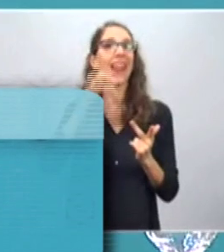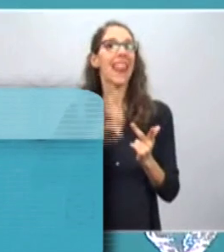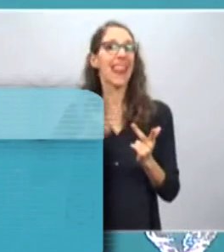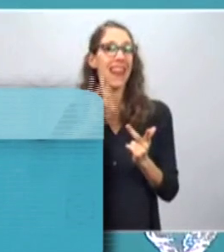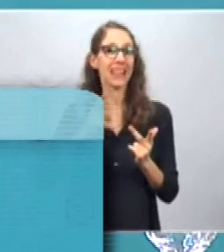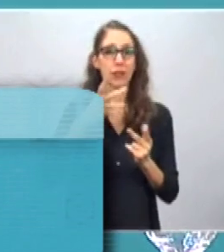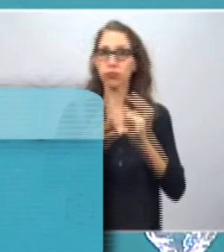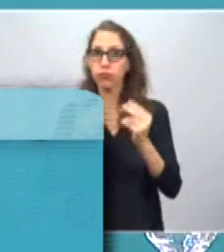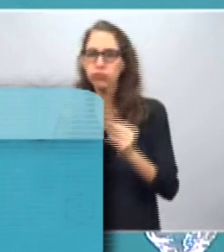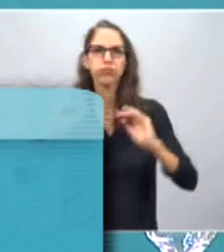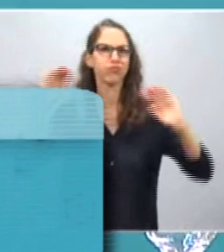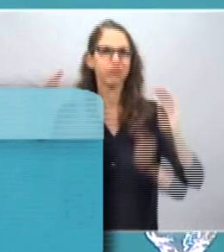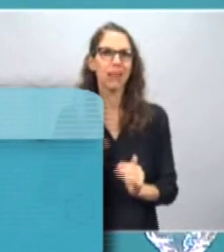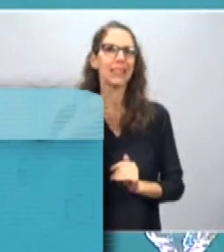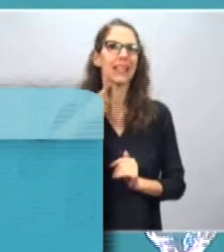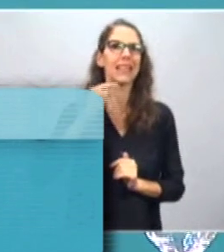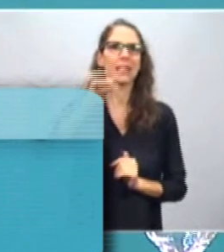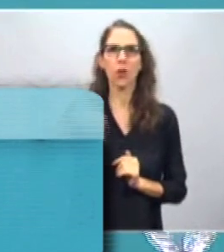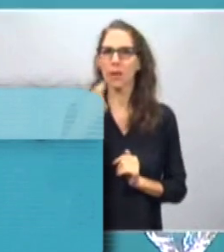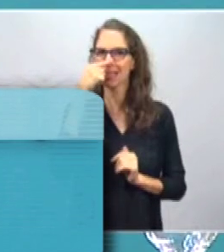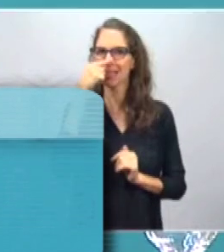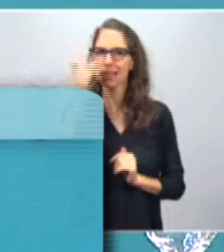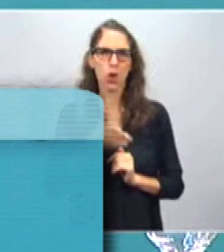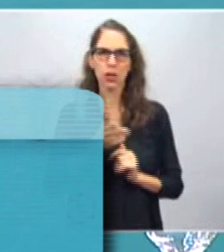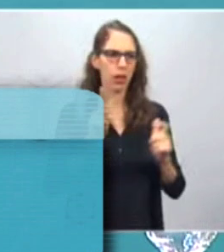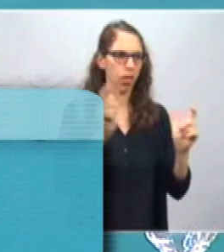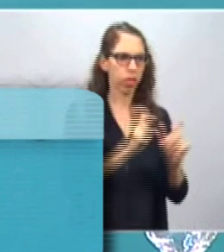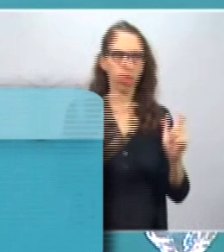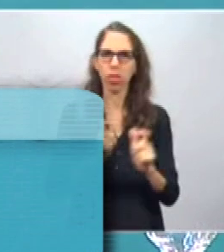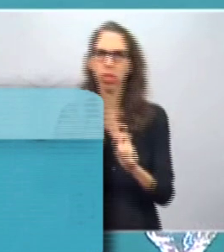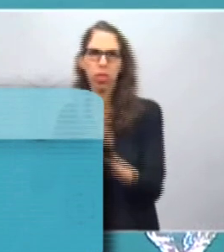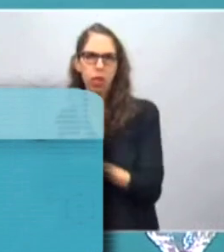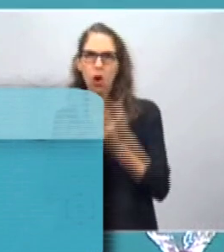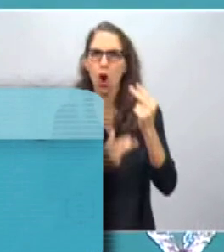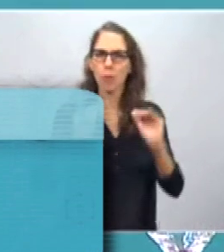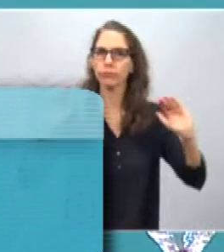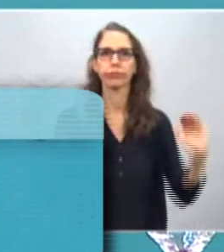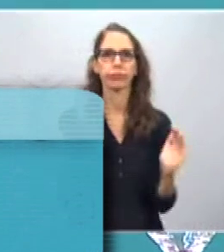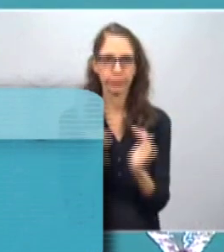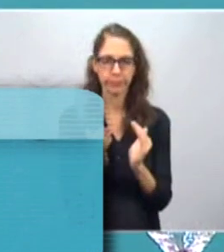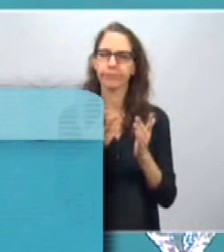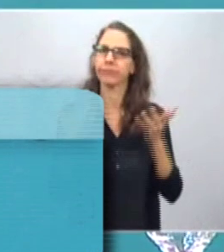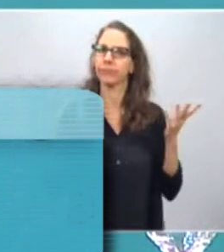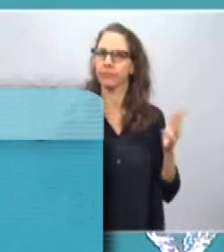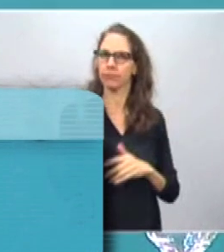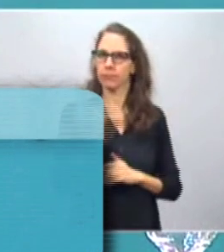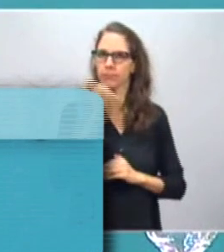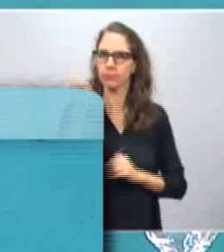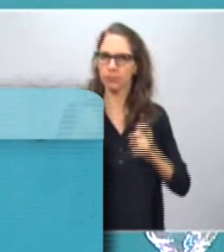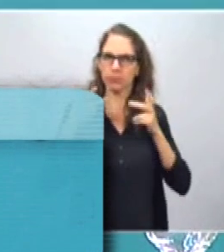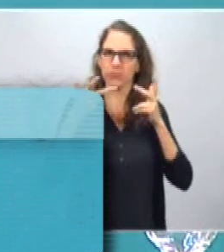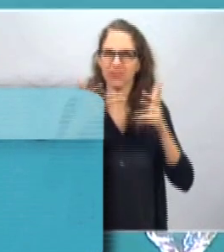fresca cayó 13,7%. Y acá vale la pena volver a enfatizar que cuando hablamos